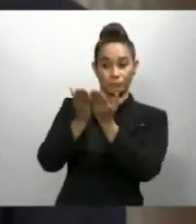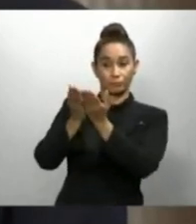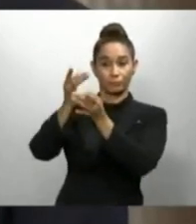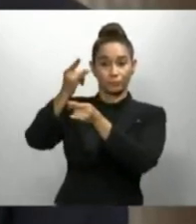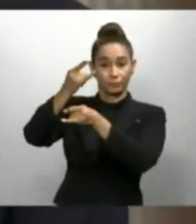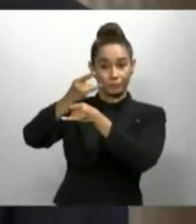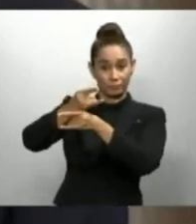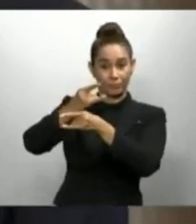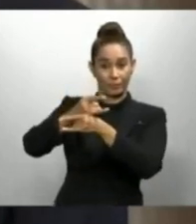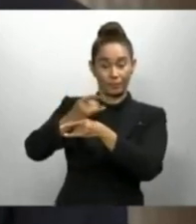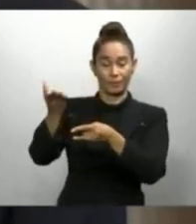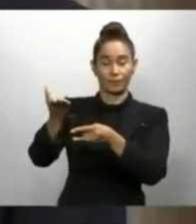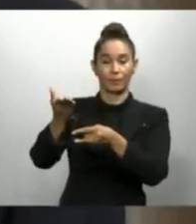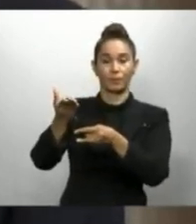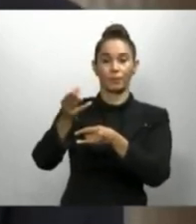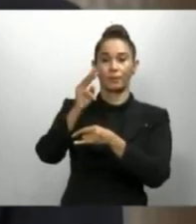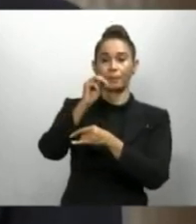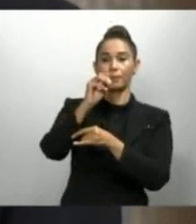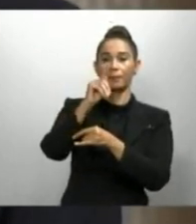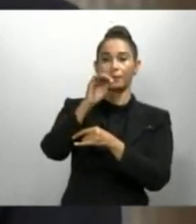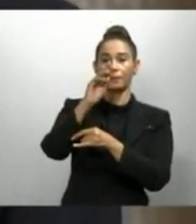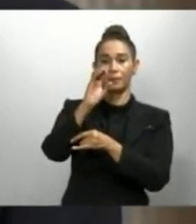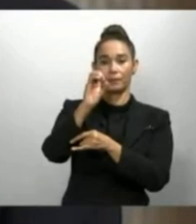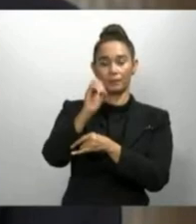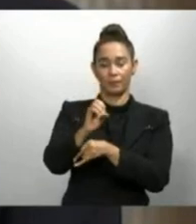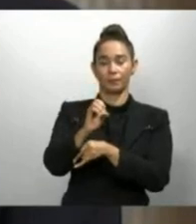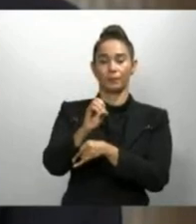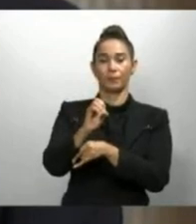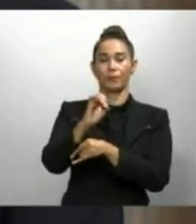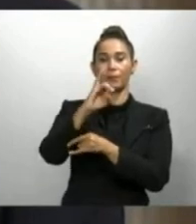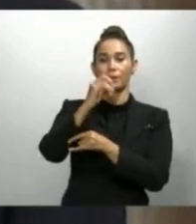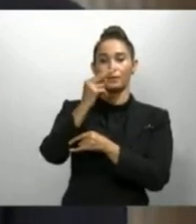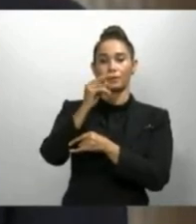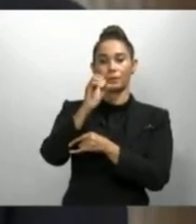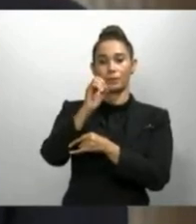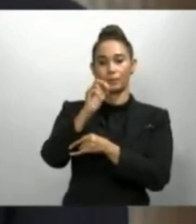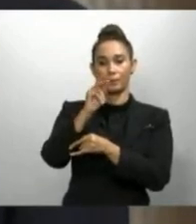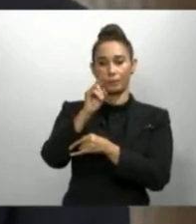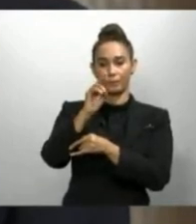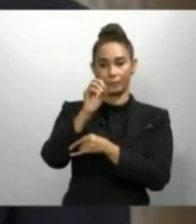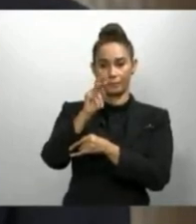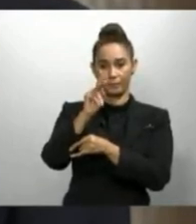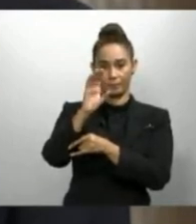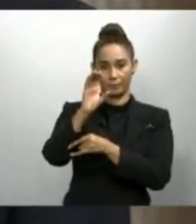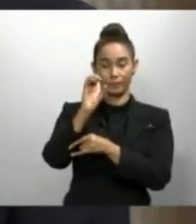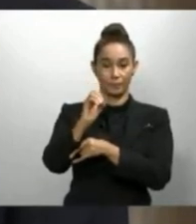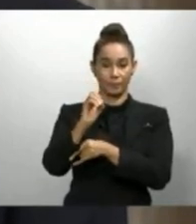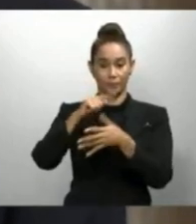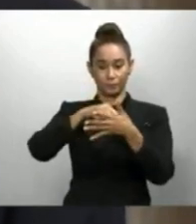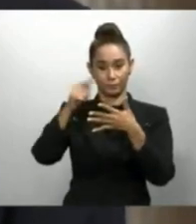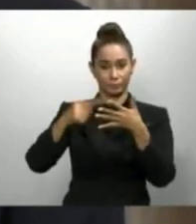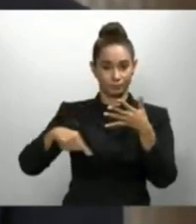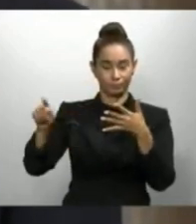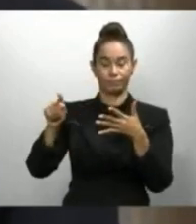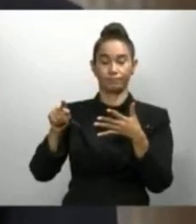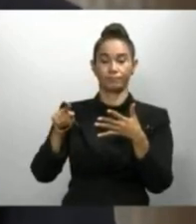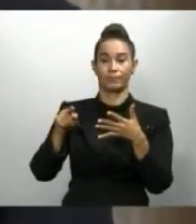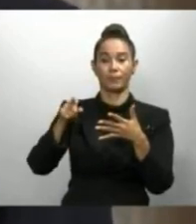alcohol metílico, metanol, alcohol isopropílico y alcohol propílico